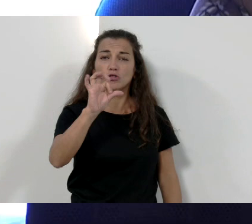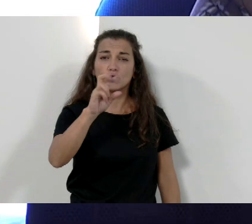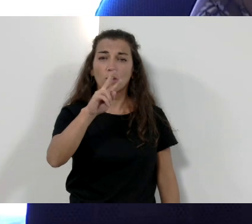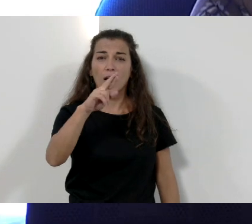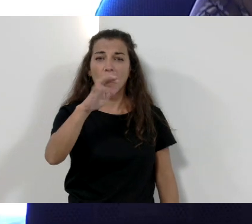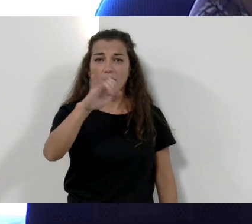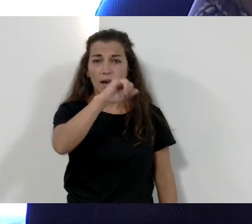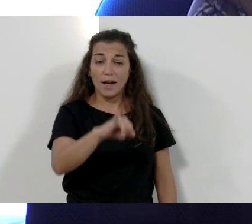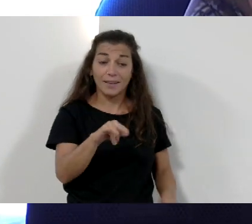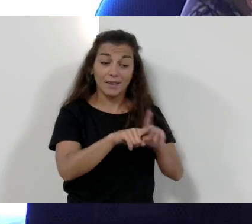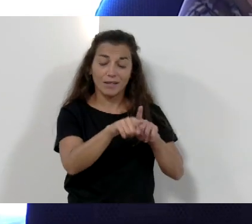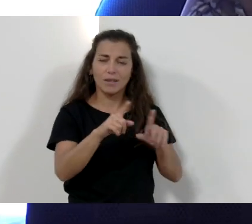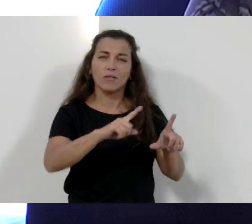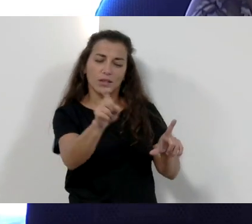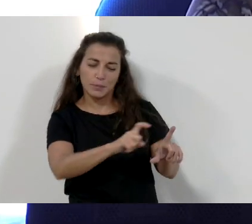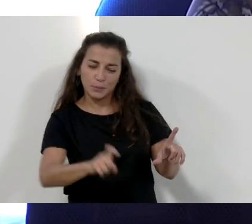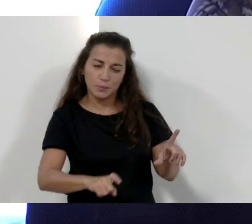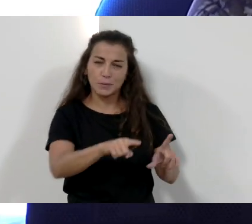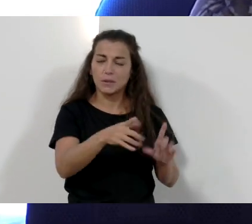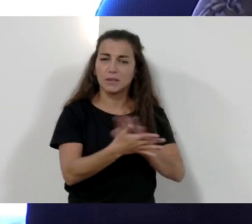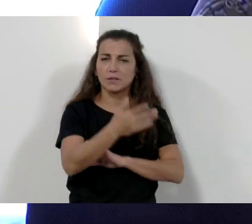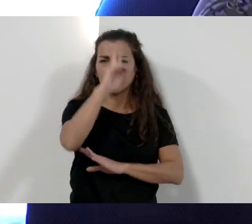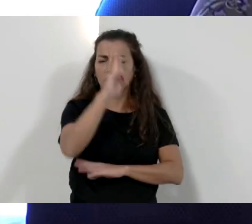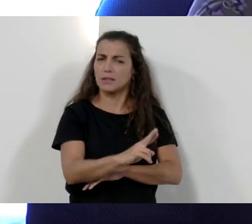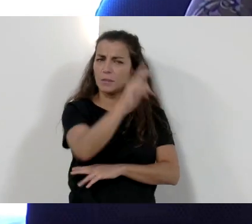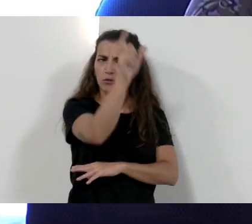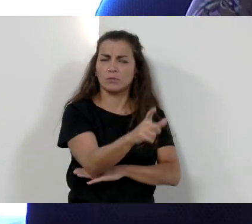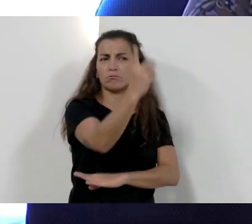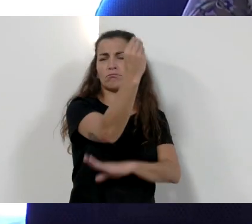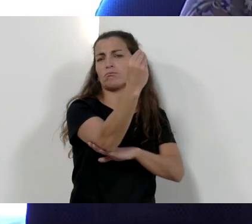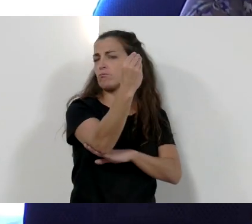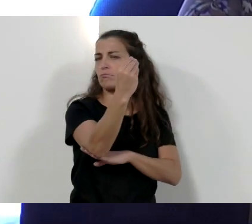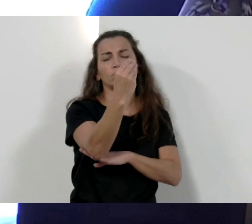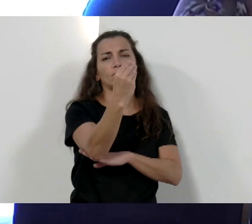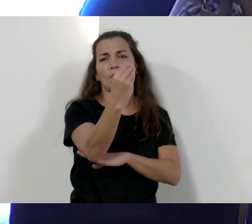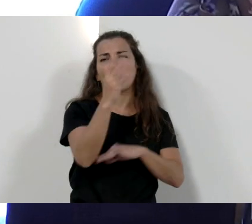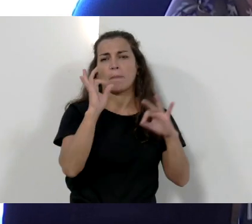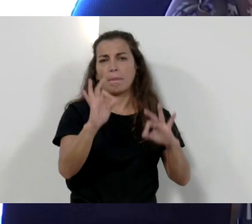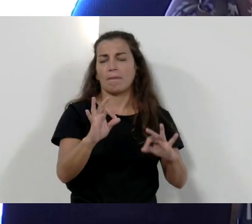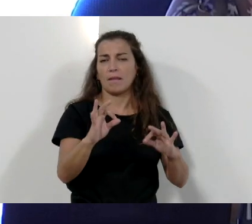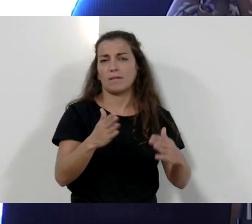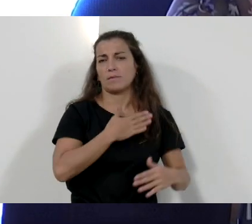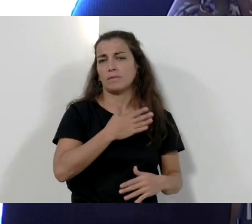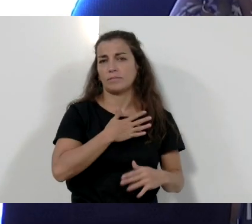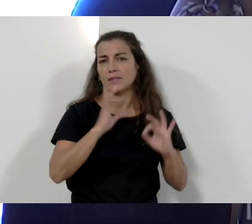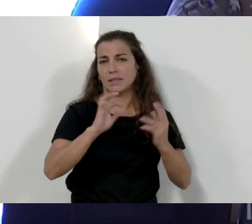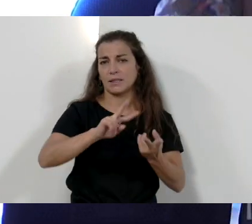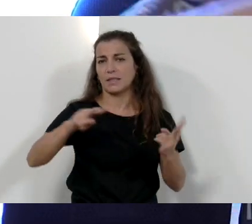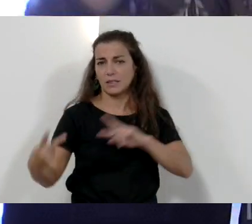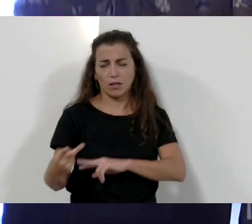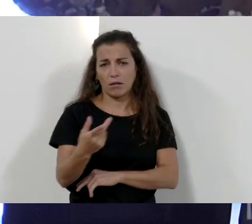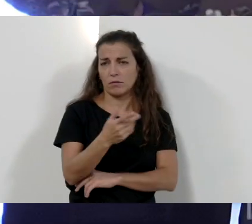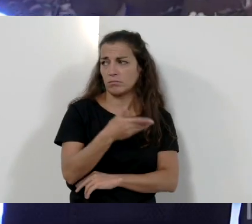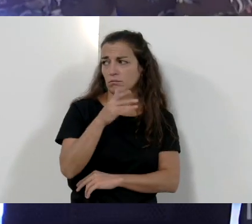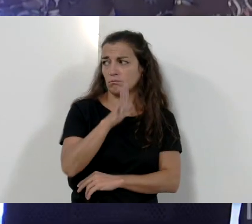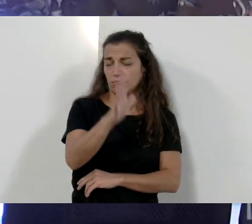precioso. Esto es de un respeto a la figura del autor de la transición impresionante. Esto está aquí al